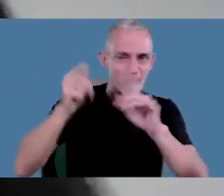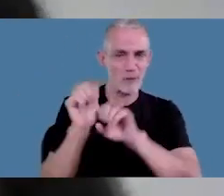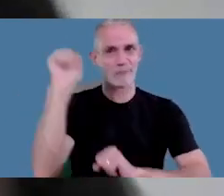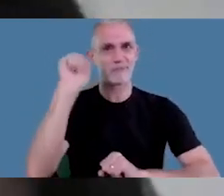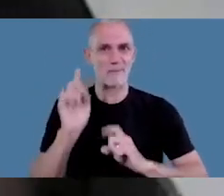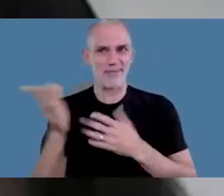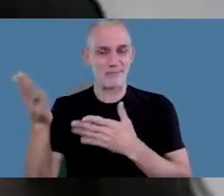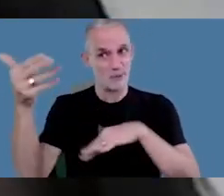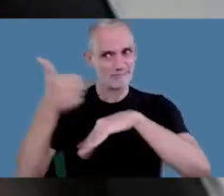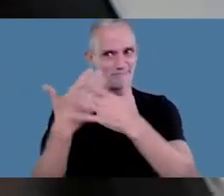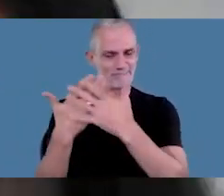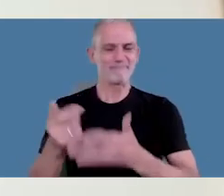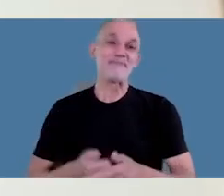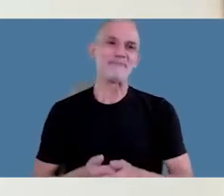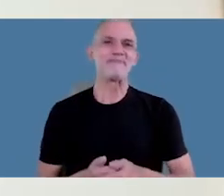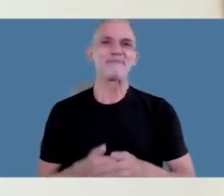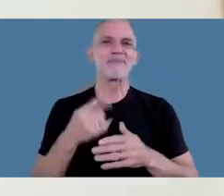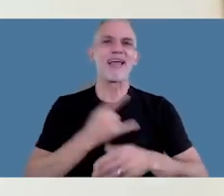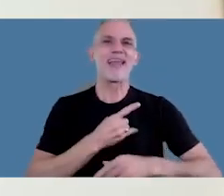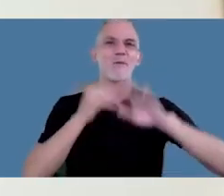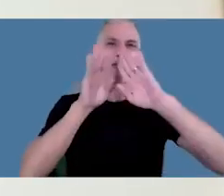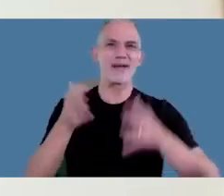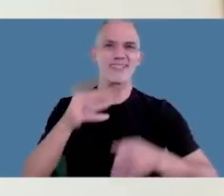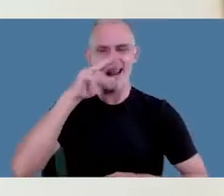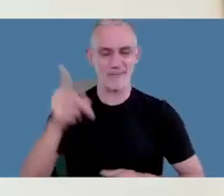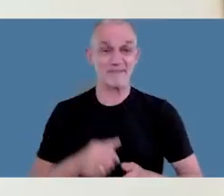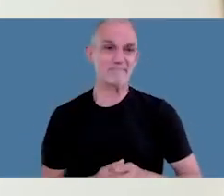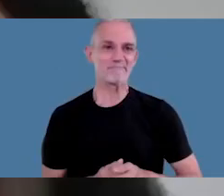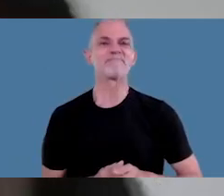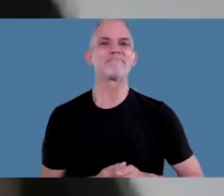sí. En la ¡Qué Universidad. bueno, qué bueno!